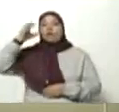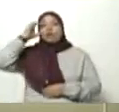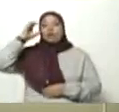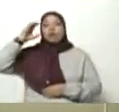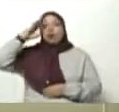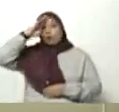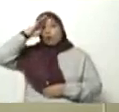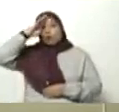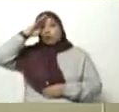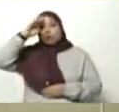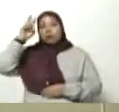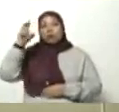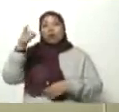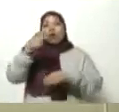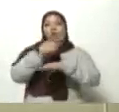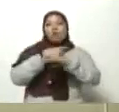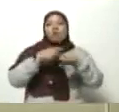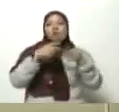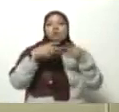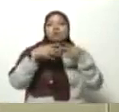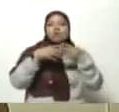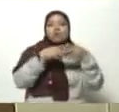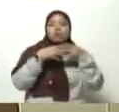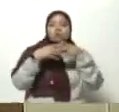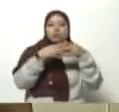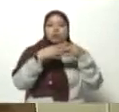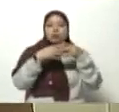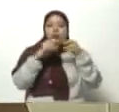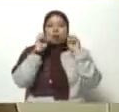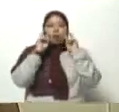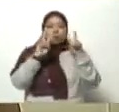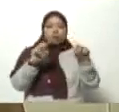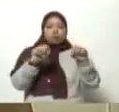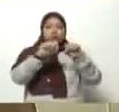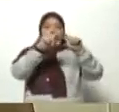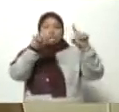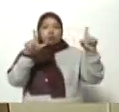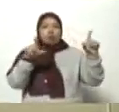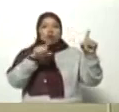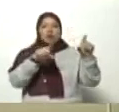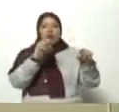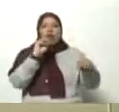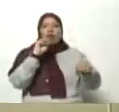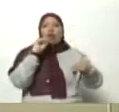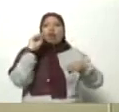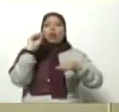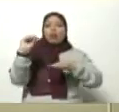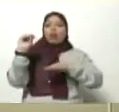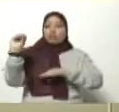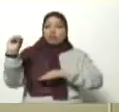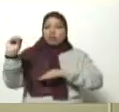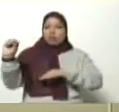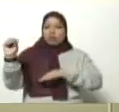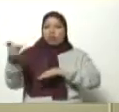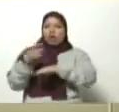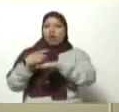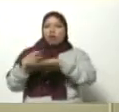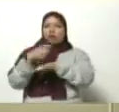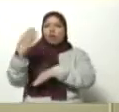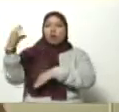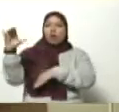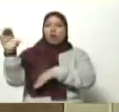estadounidense reaccionó a esta reunión, ¿no? Miró con buenos ojos y le pide al gobierno colombiano que